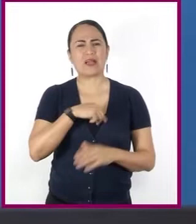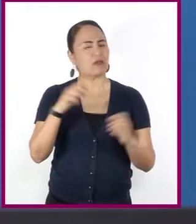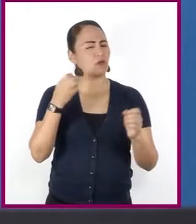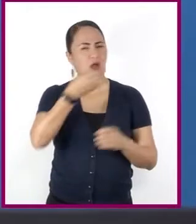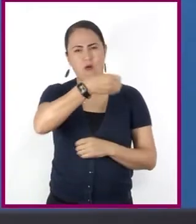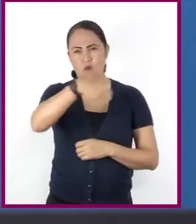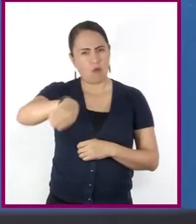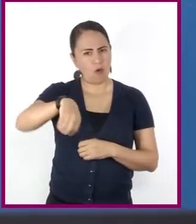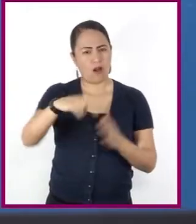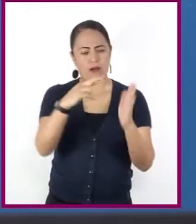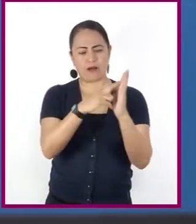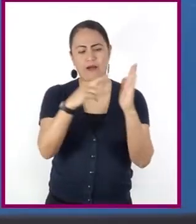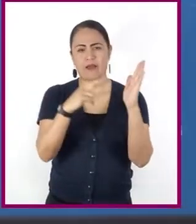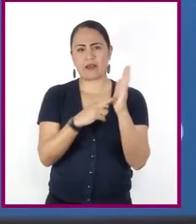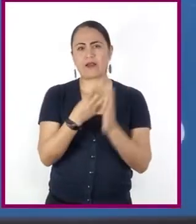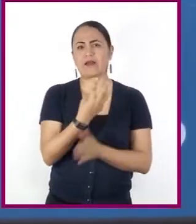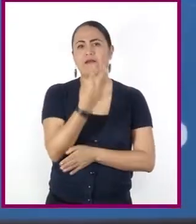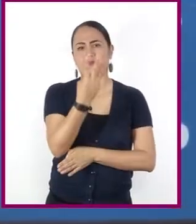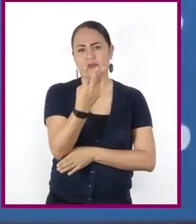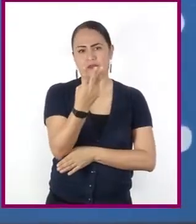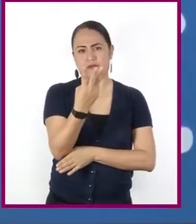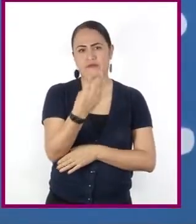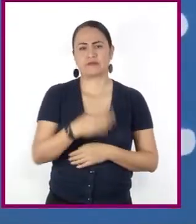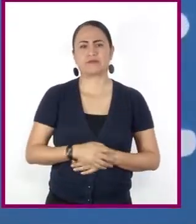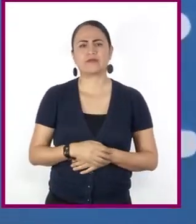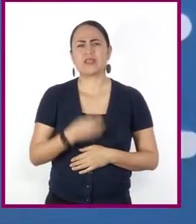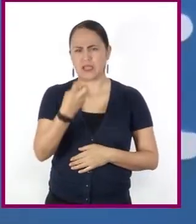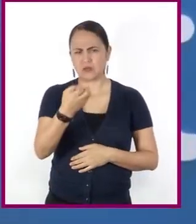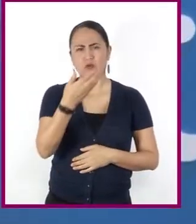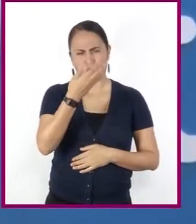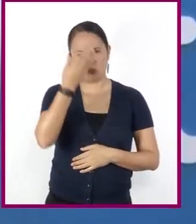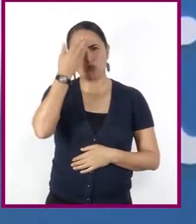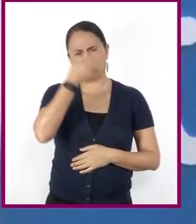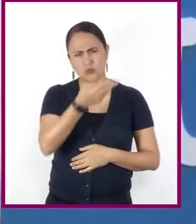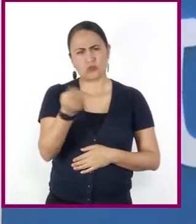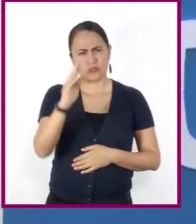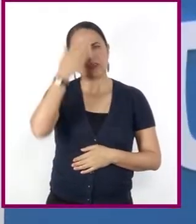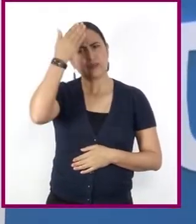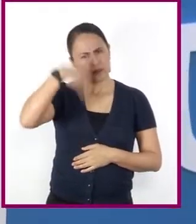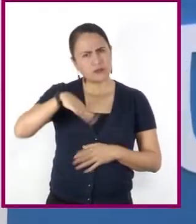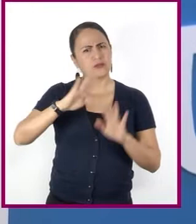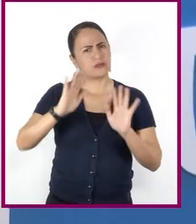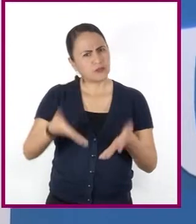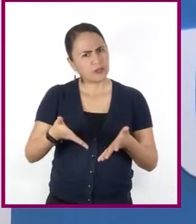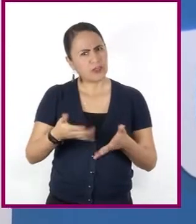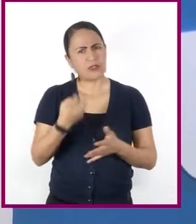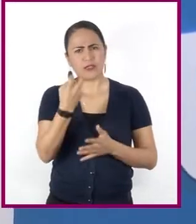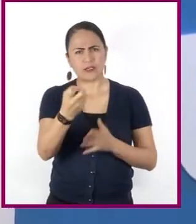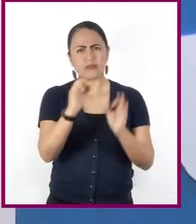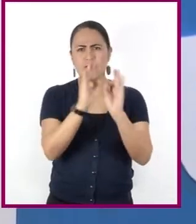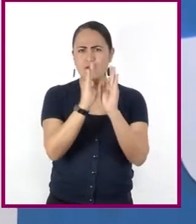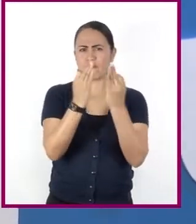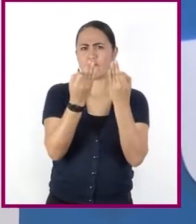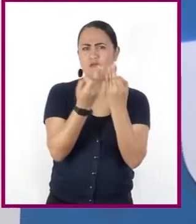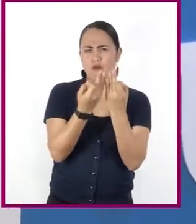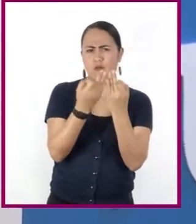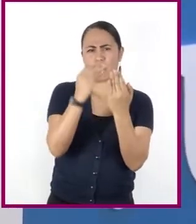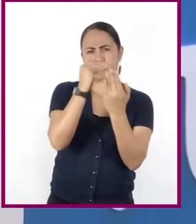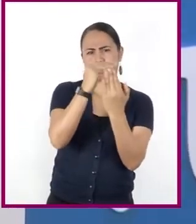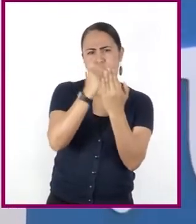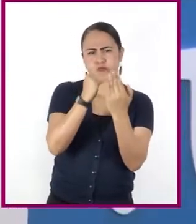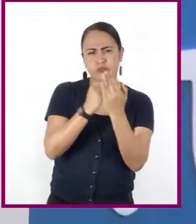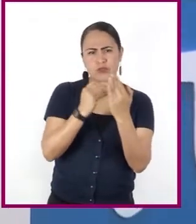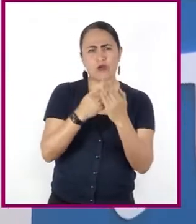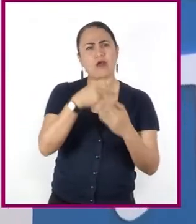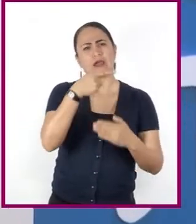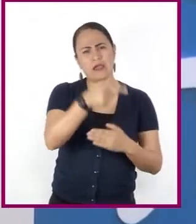3. Este es un procedimiento que conocen y es uno de los métodos que podemos utilizar para convertir